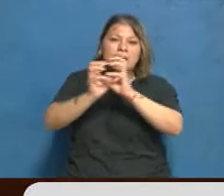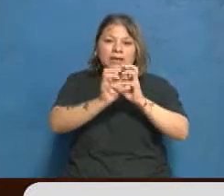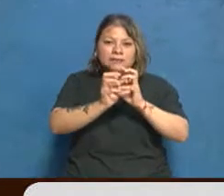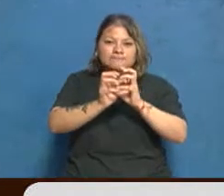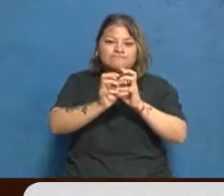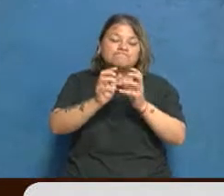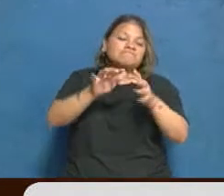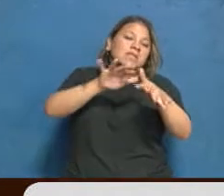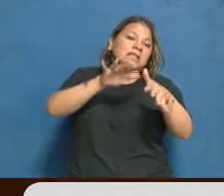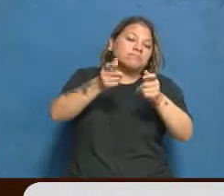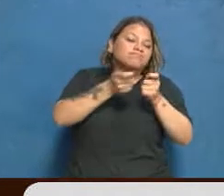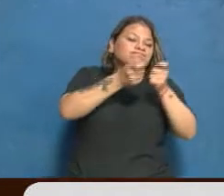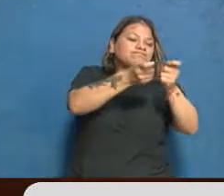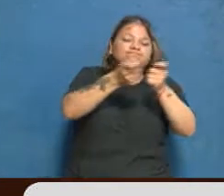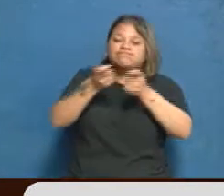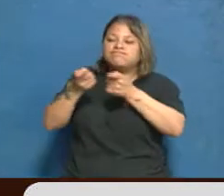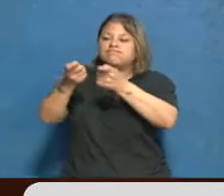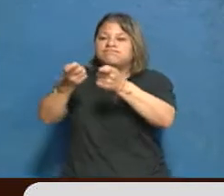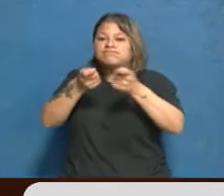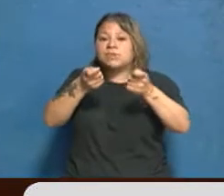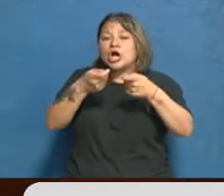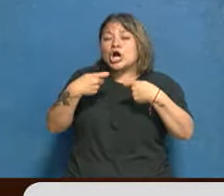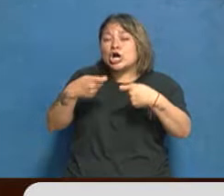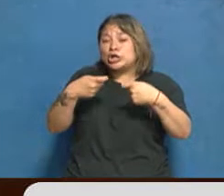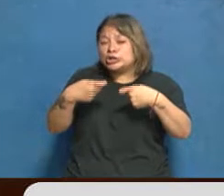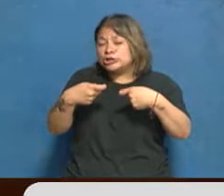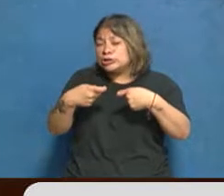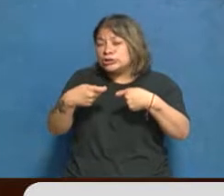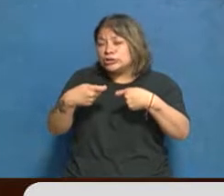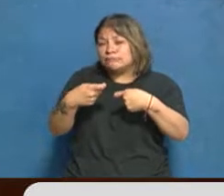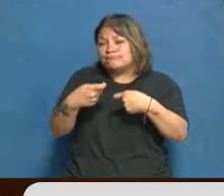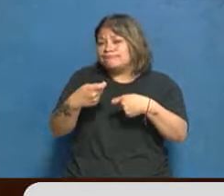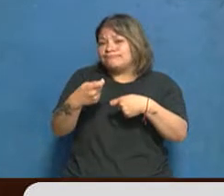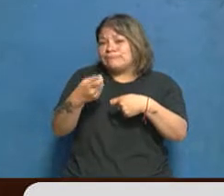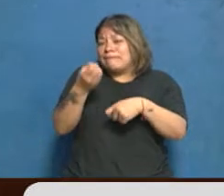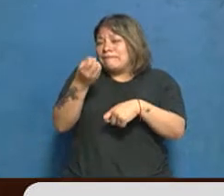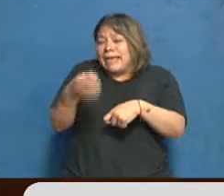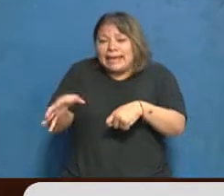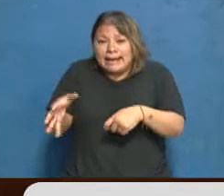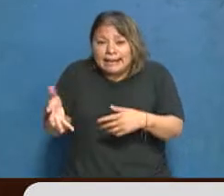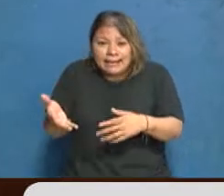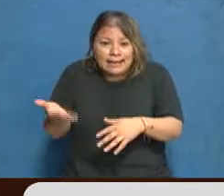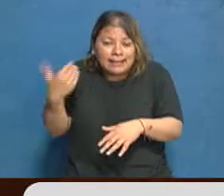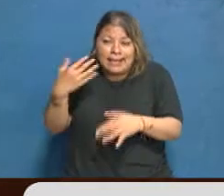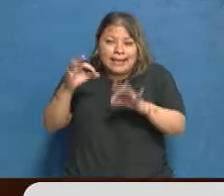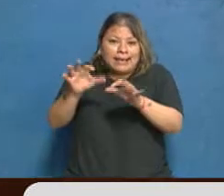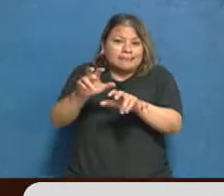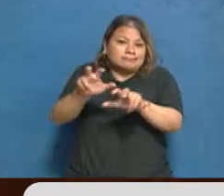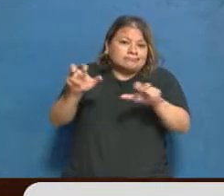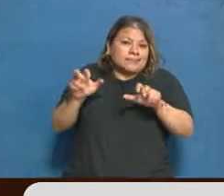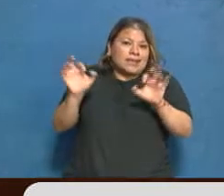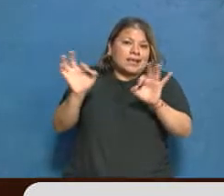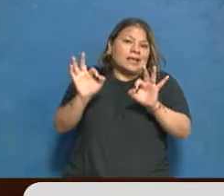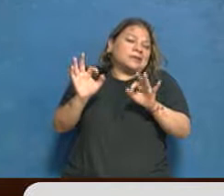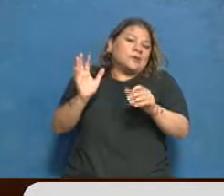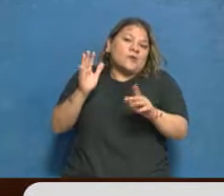sus estimaciones de retraso de los costos. Obviamente que siempre hablamos de este efecto que tiene la economía argentina